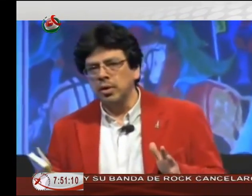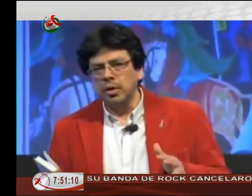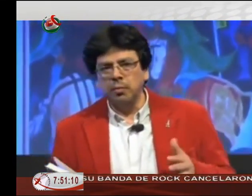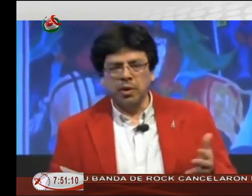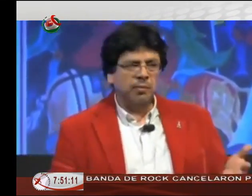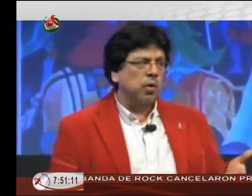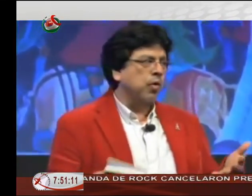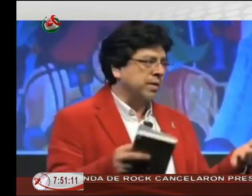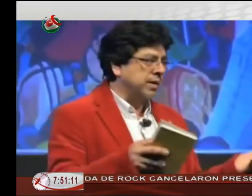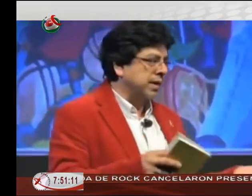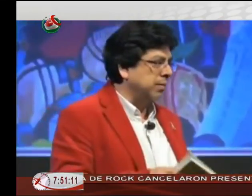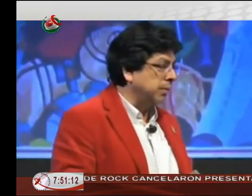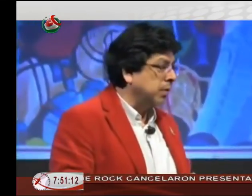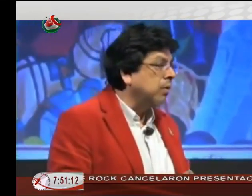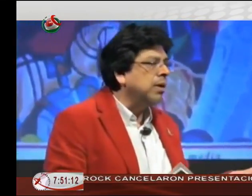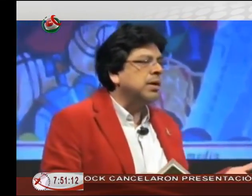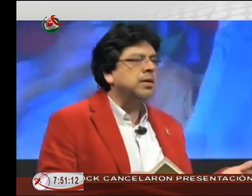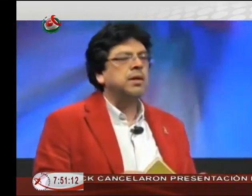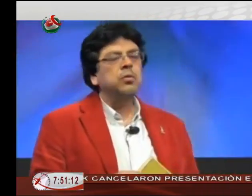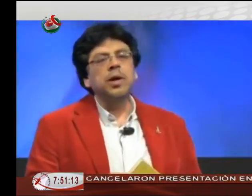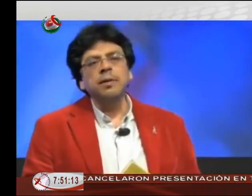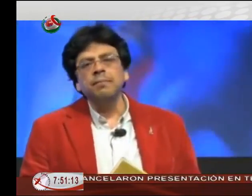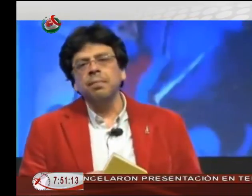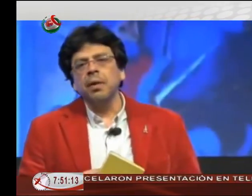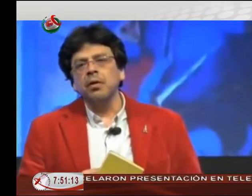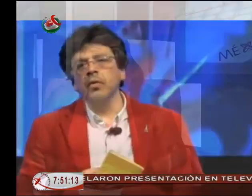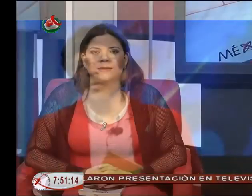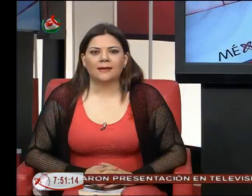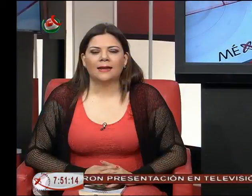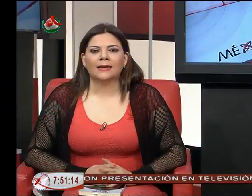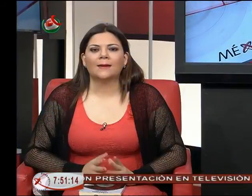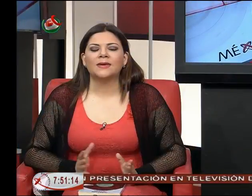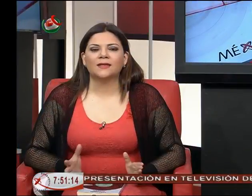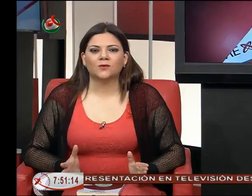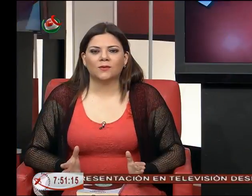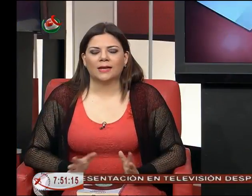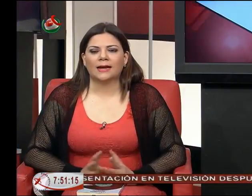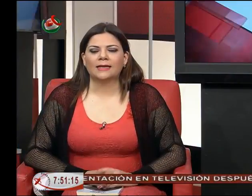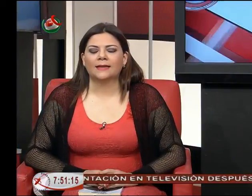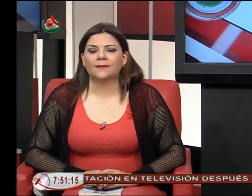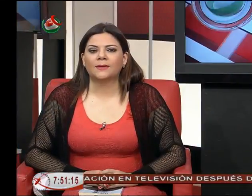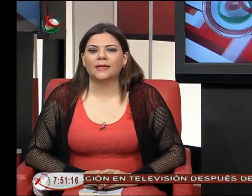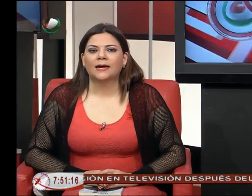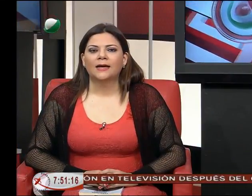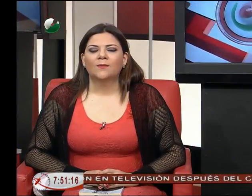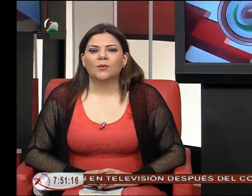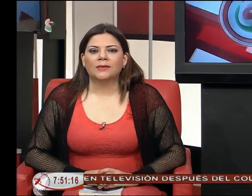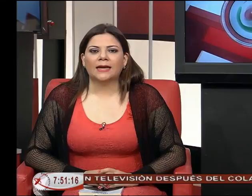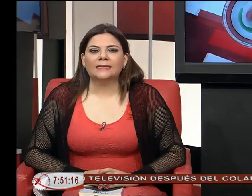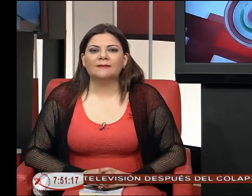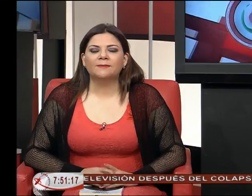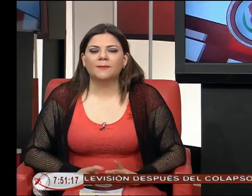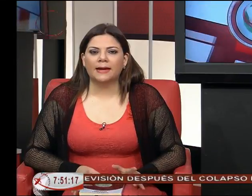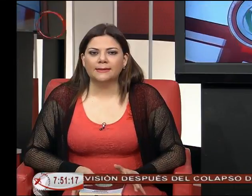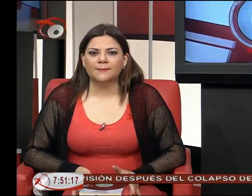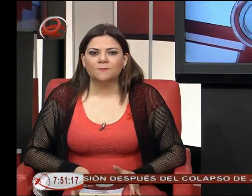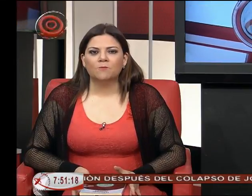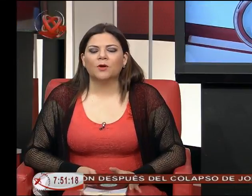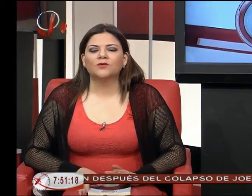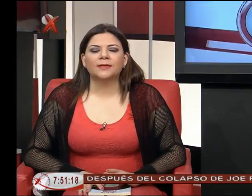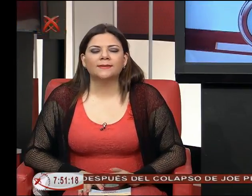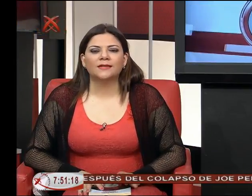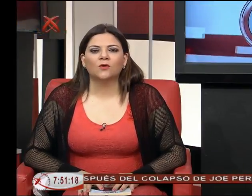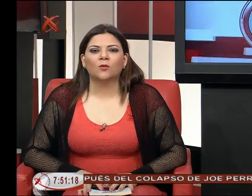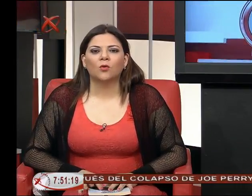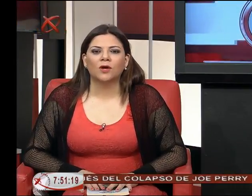los avances en materia de salud y de el alargamiento de la calidad de vida, pues la gente vive más,